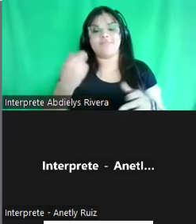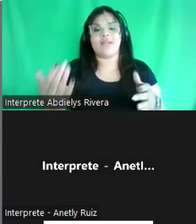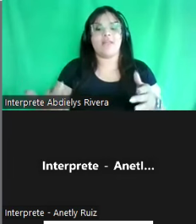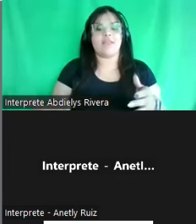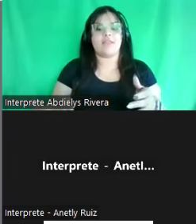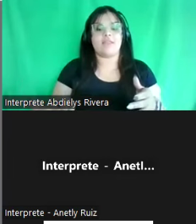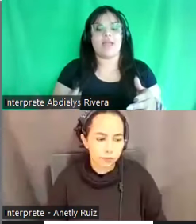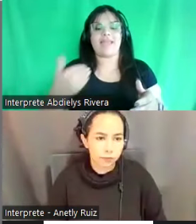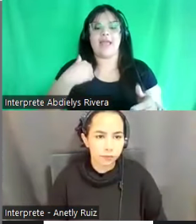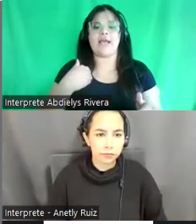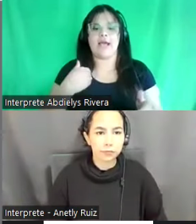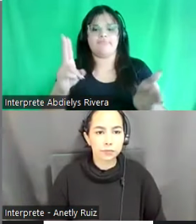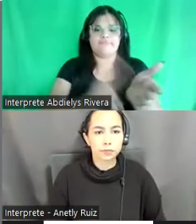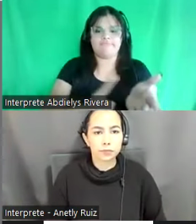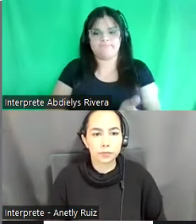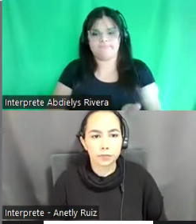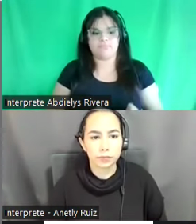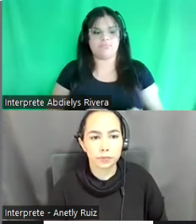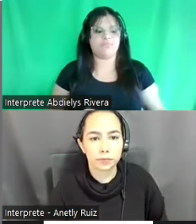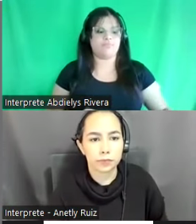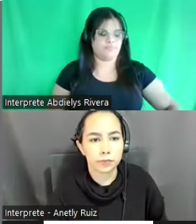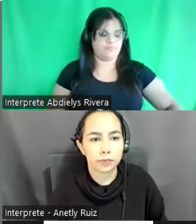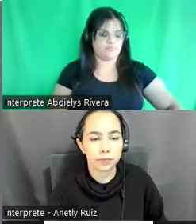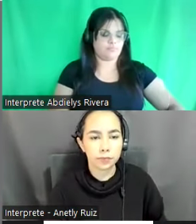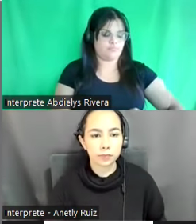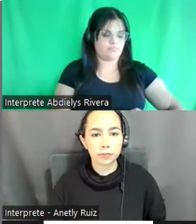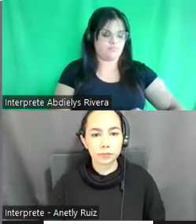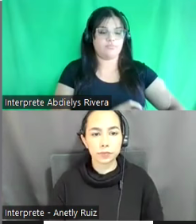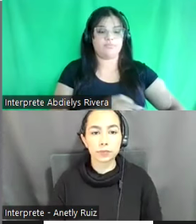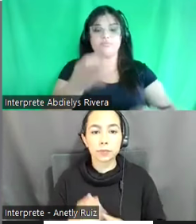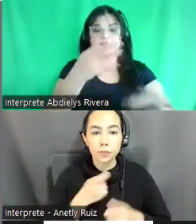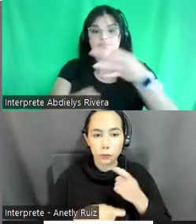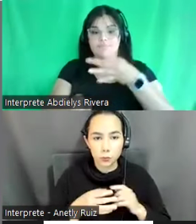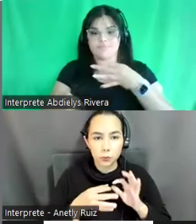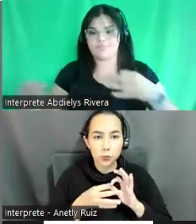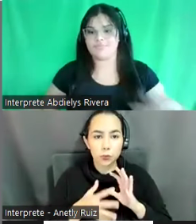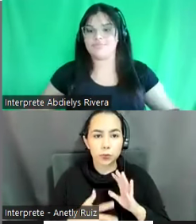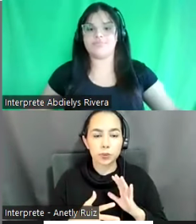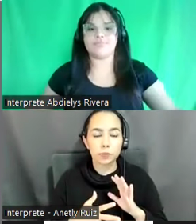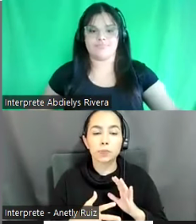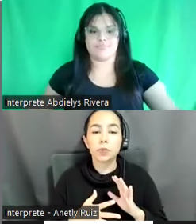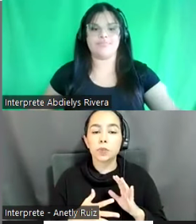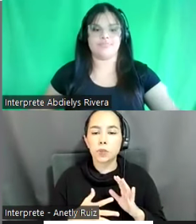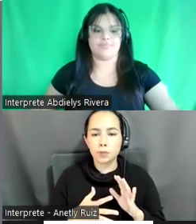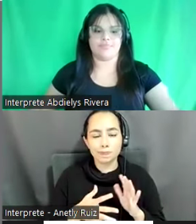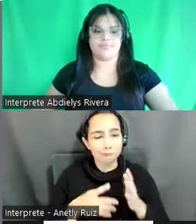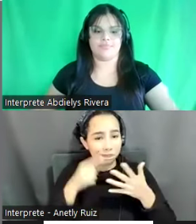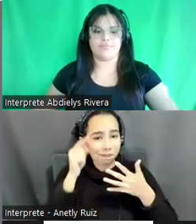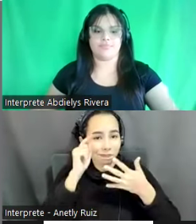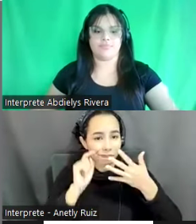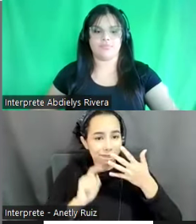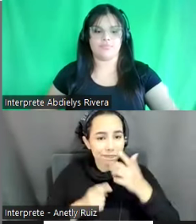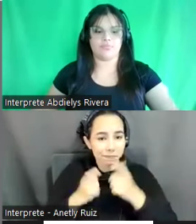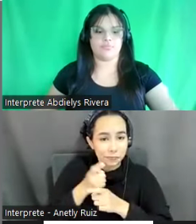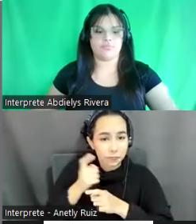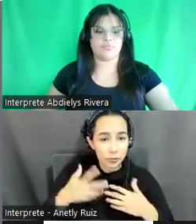Ok, cuando hablamos de determinantes sociales de la salud, es bien importante considerar, y en el marco que les voy a estar explicando esto, yo hablo mucho